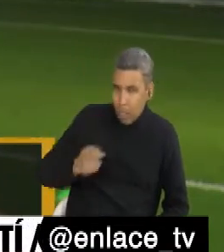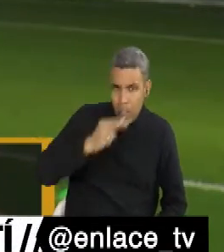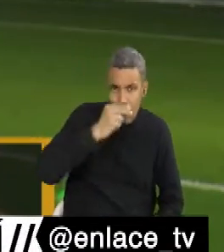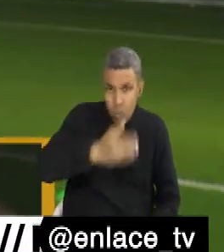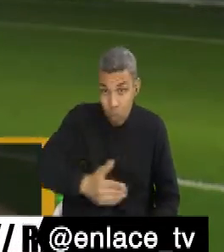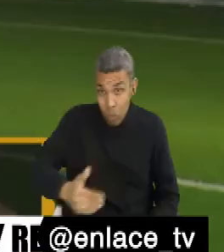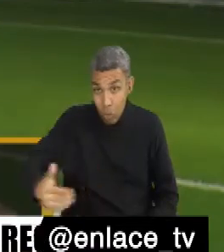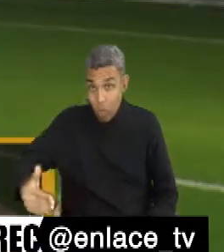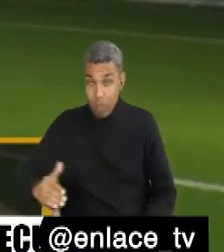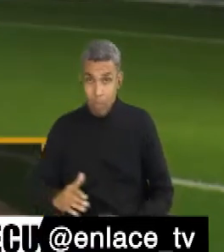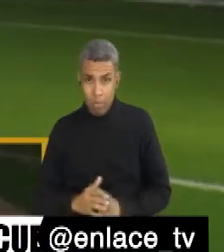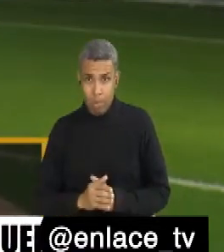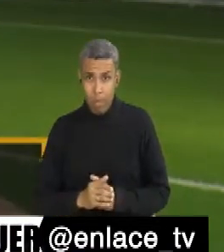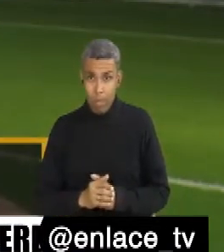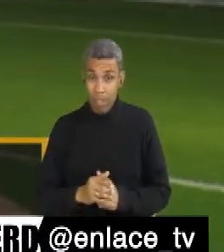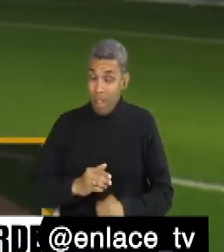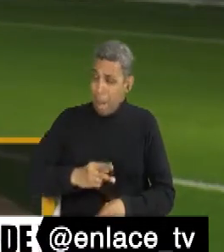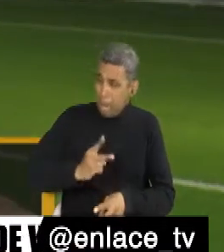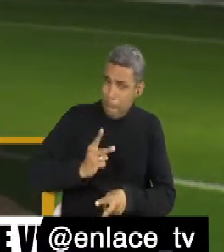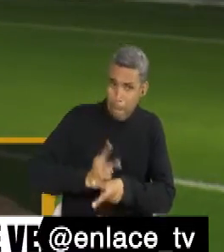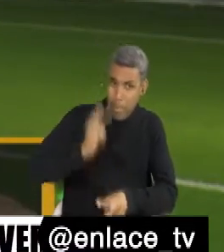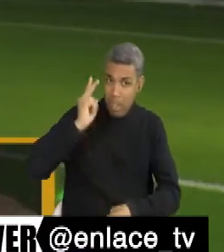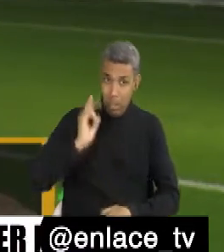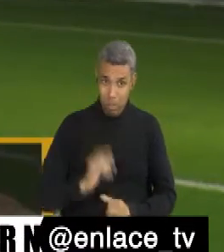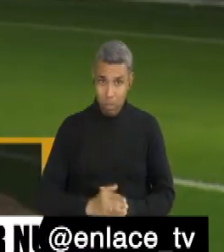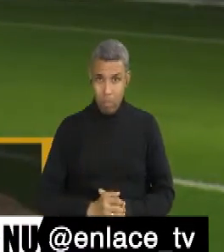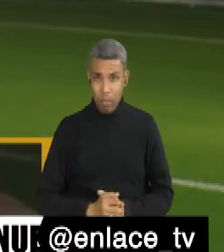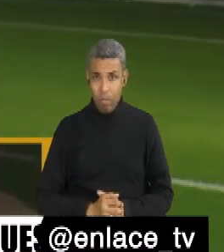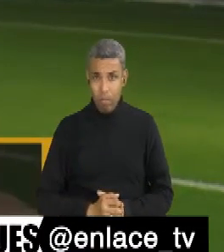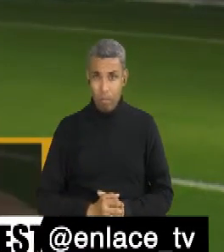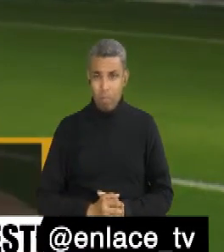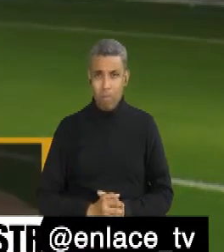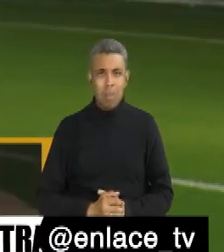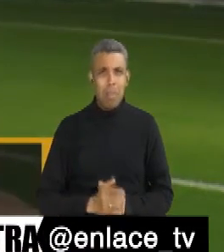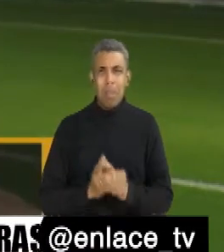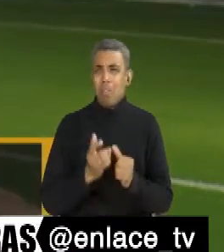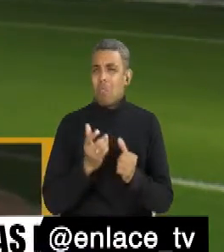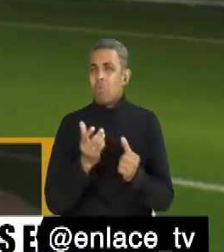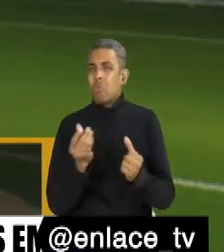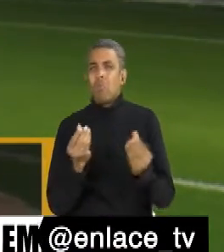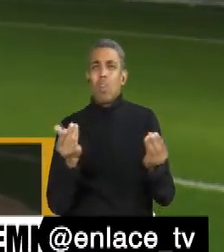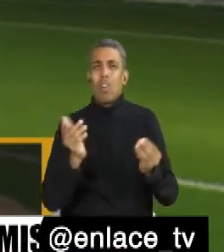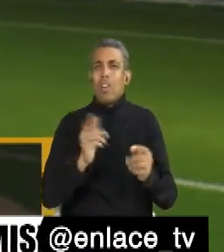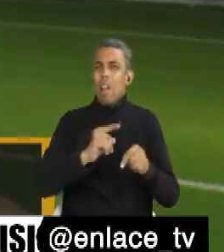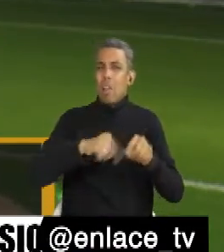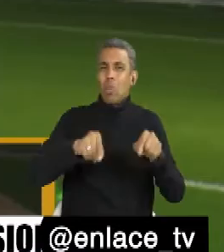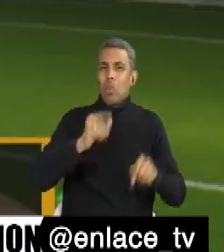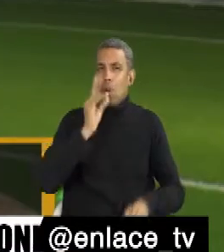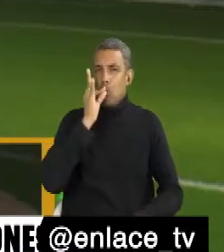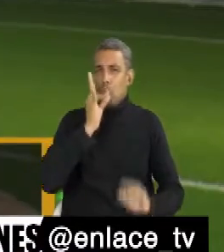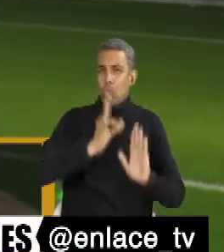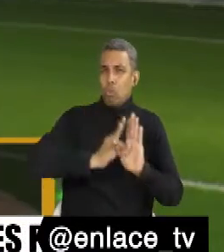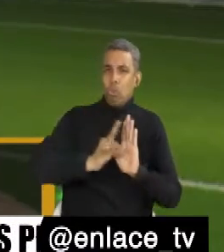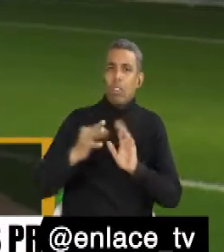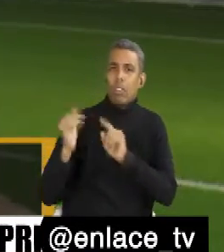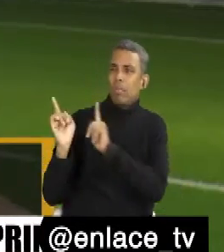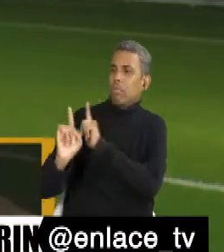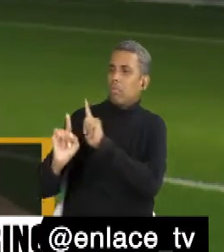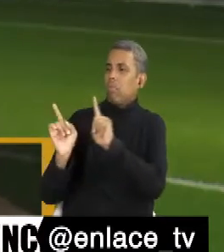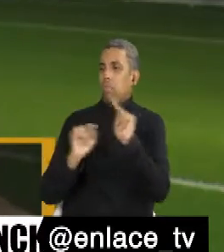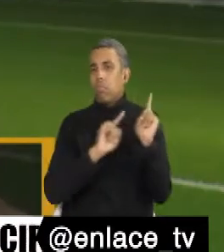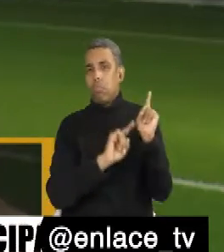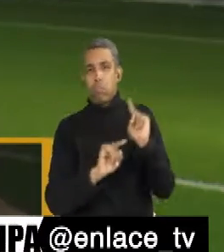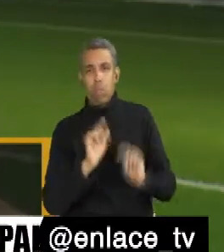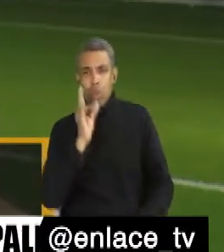aquí nos tienen azotados lo que es los grupos que vienen a fumar marihuana. Y verdaderamente este